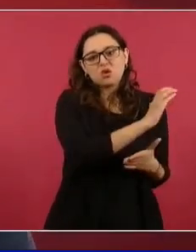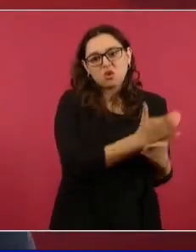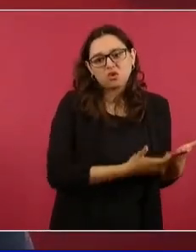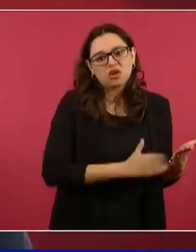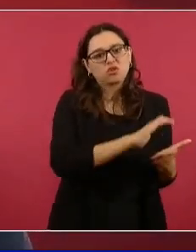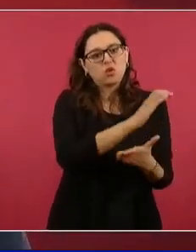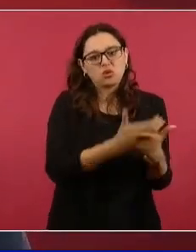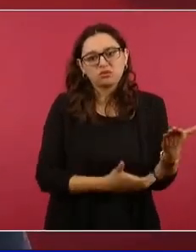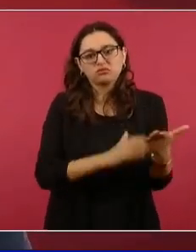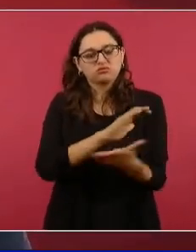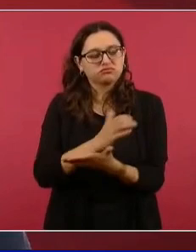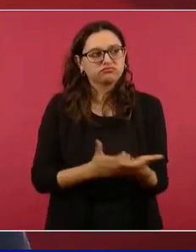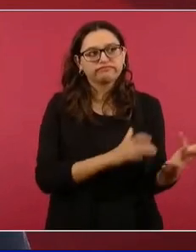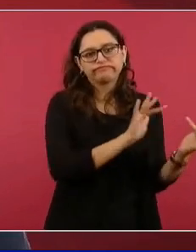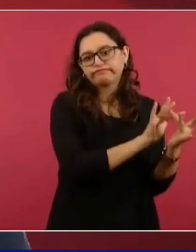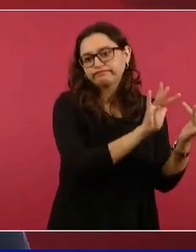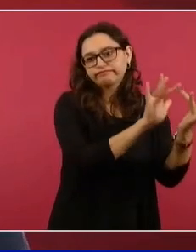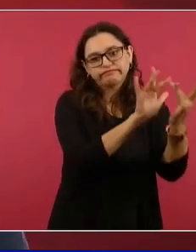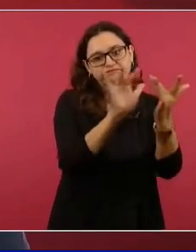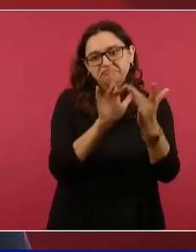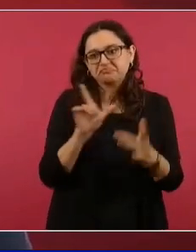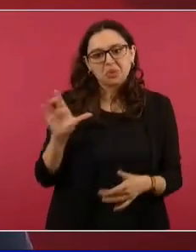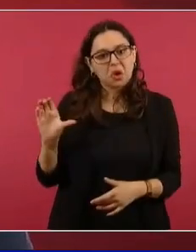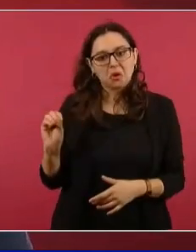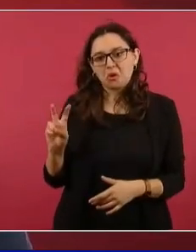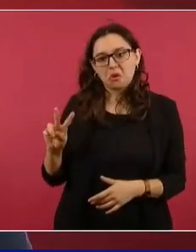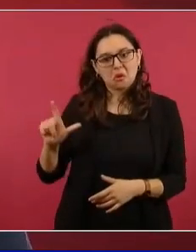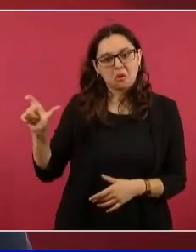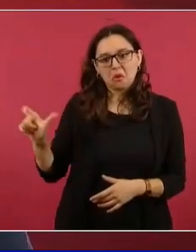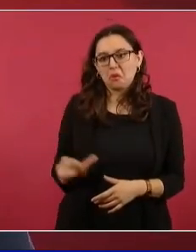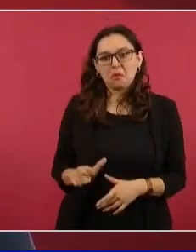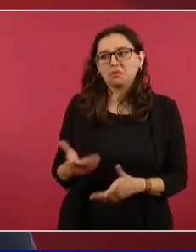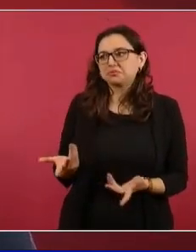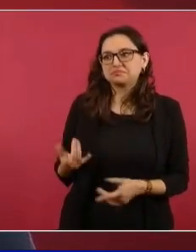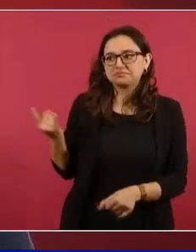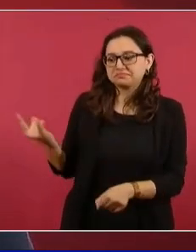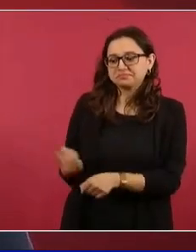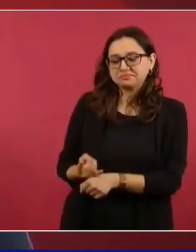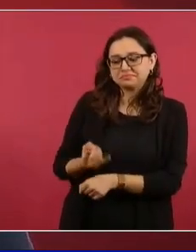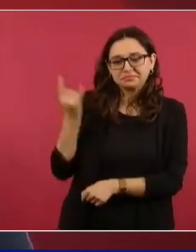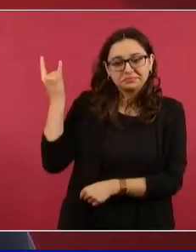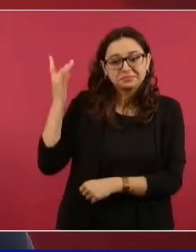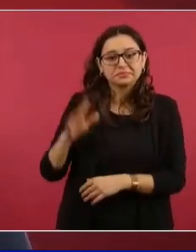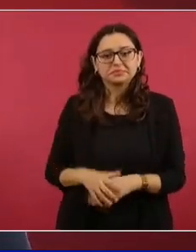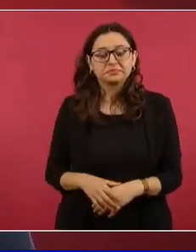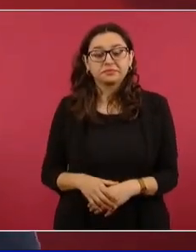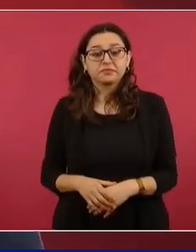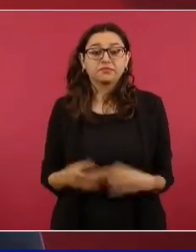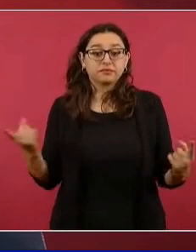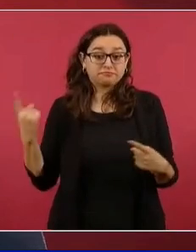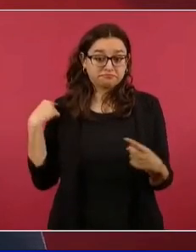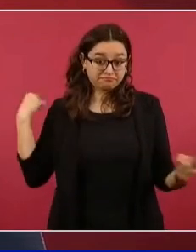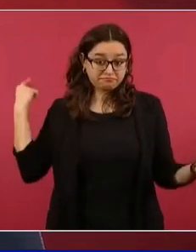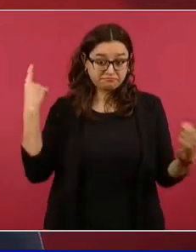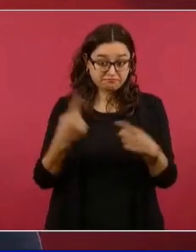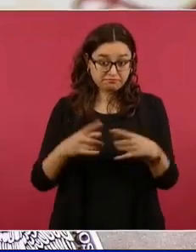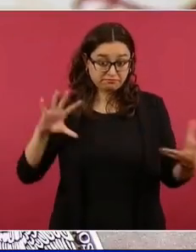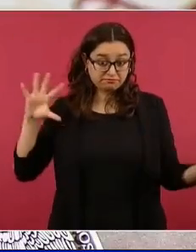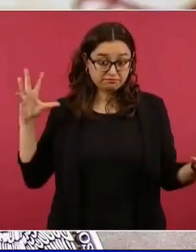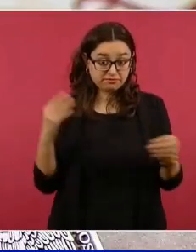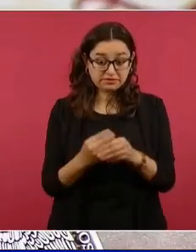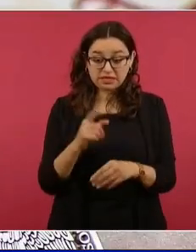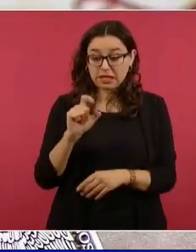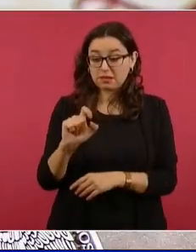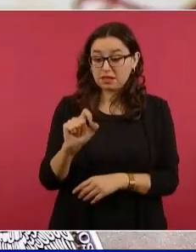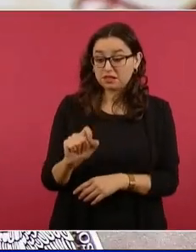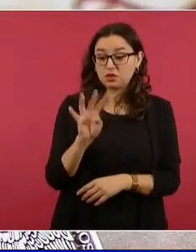complemento. Hasta el momento hemos recibido un poco más de 24 millones de dosis de vacunas que